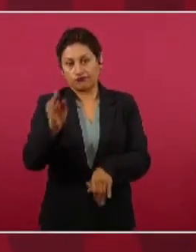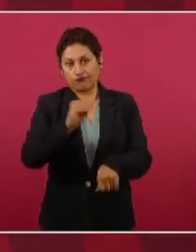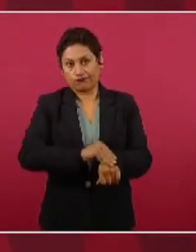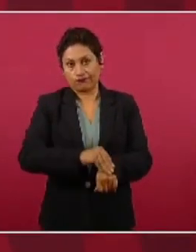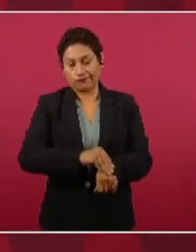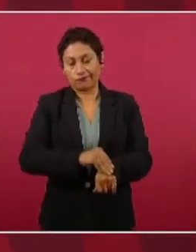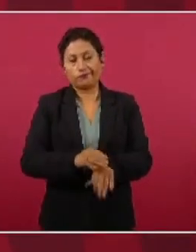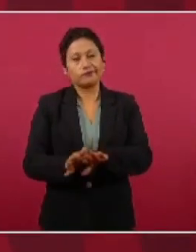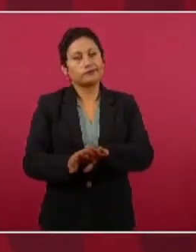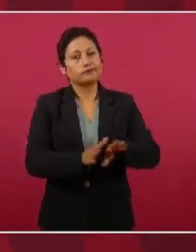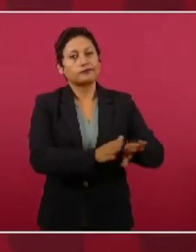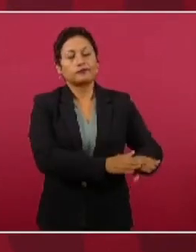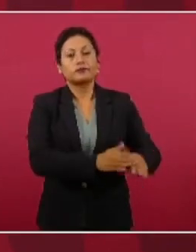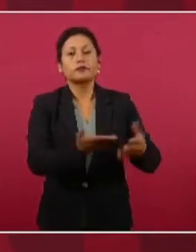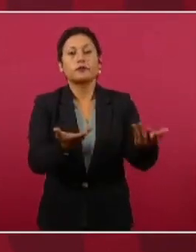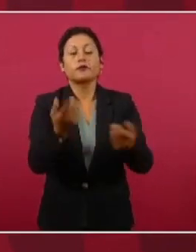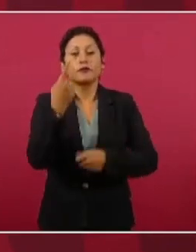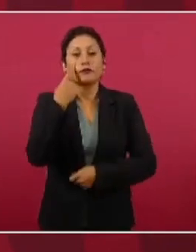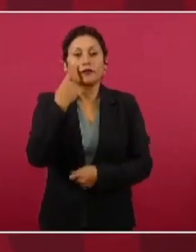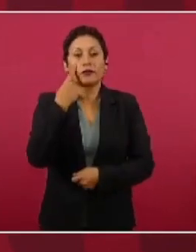los